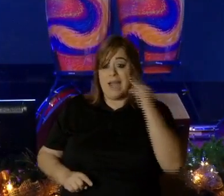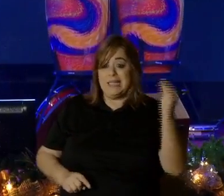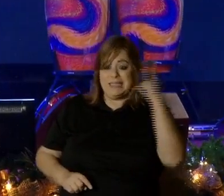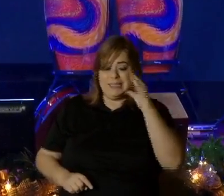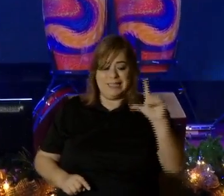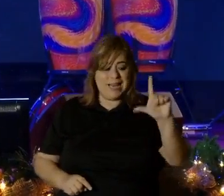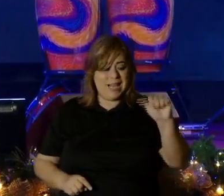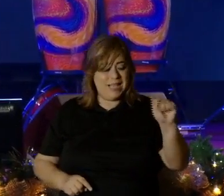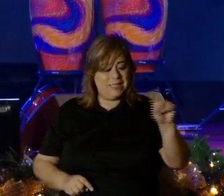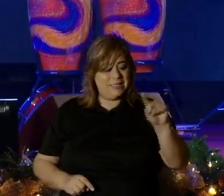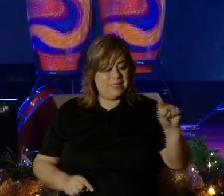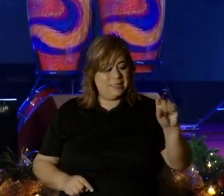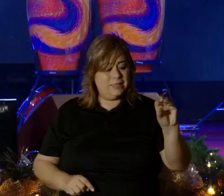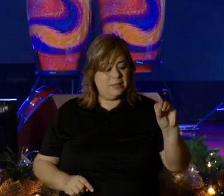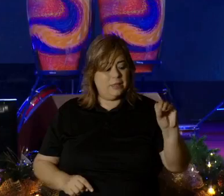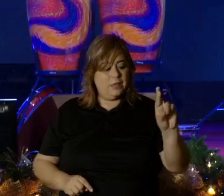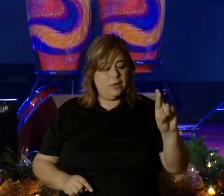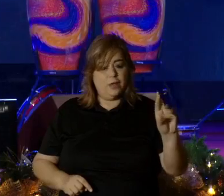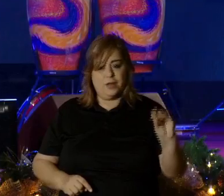familia.